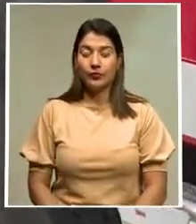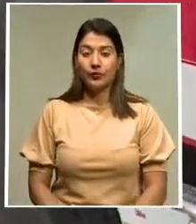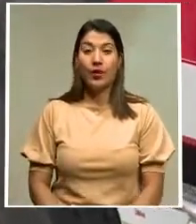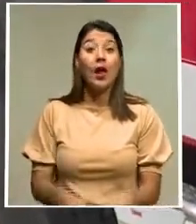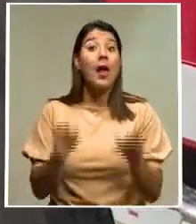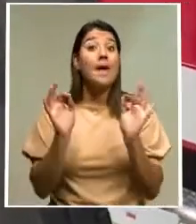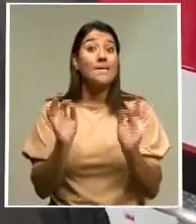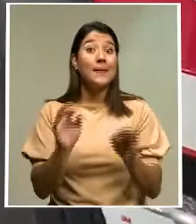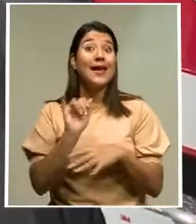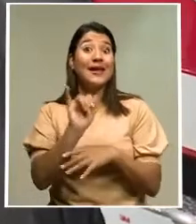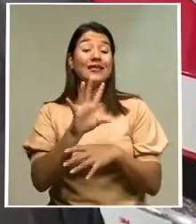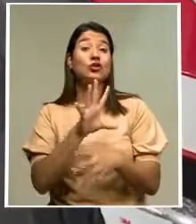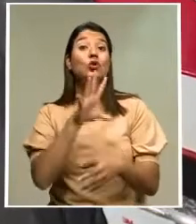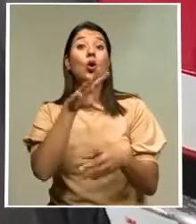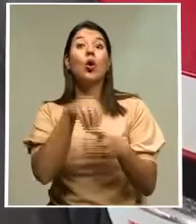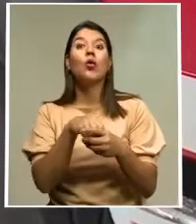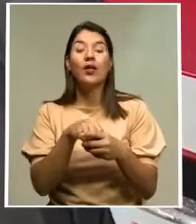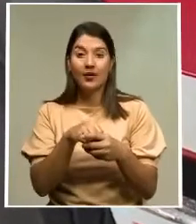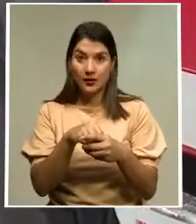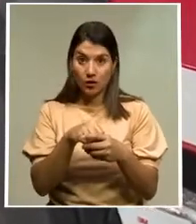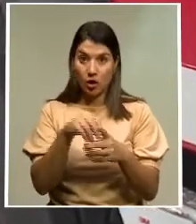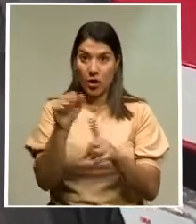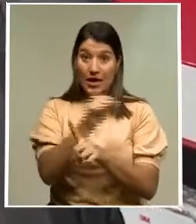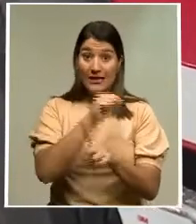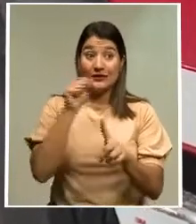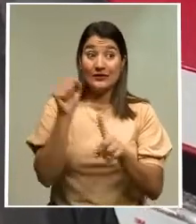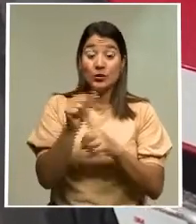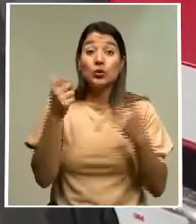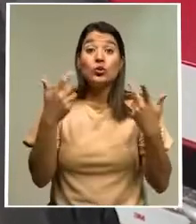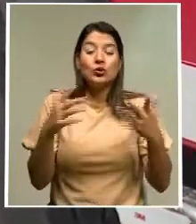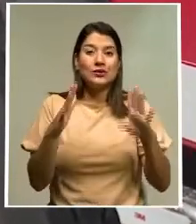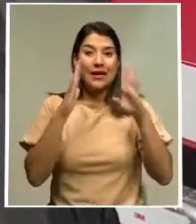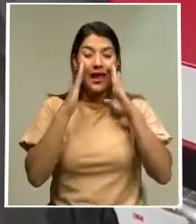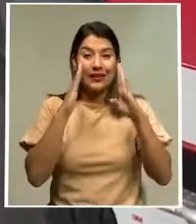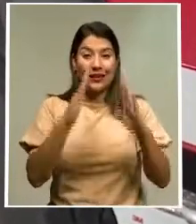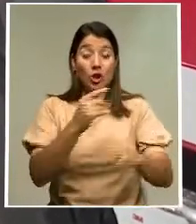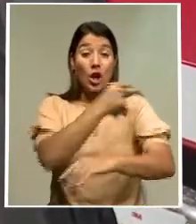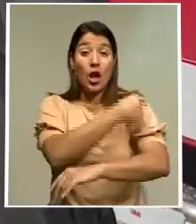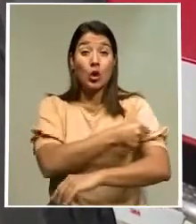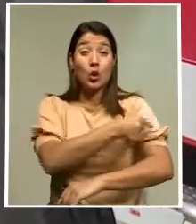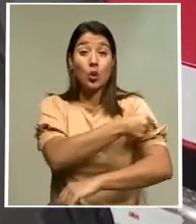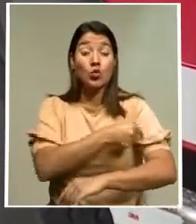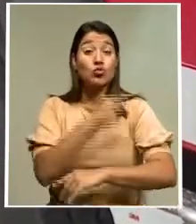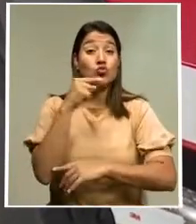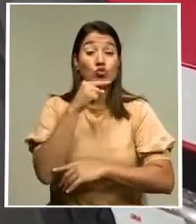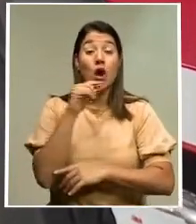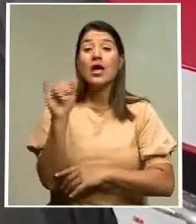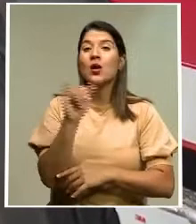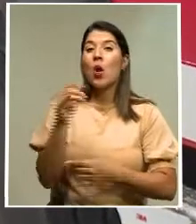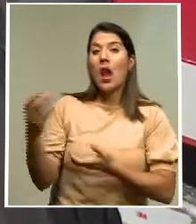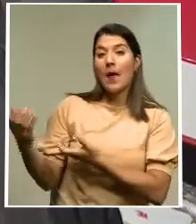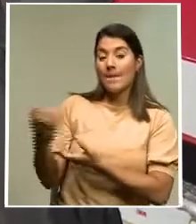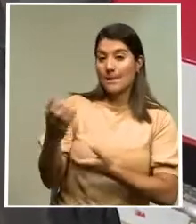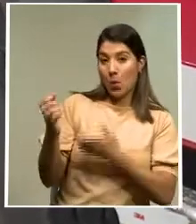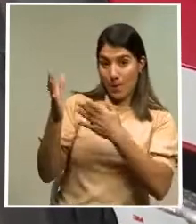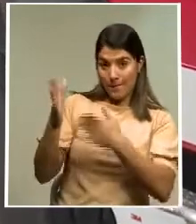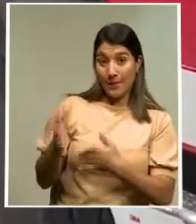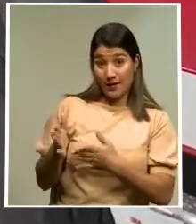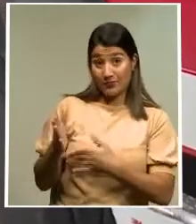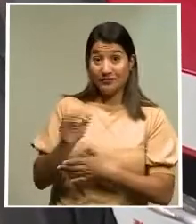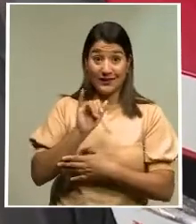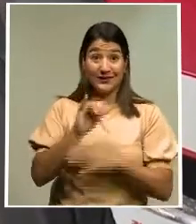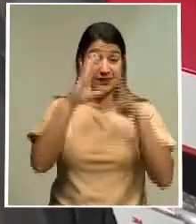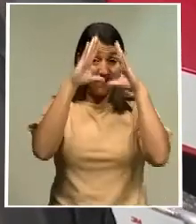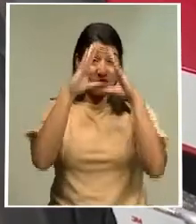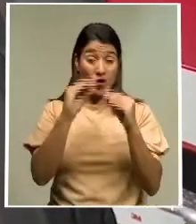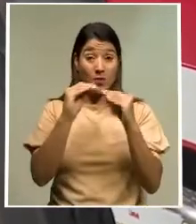Bien, eso es parte de la situación que ha atendido tanto la Cruz Roja como el Cuerpo de Bomberos y los reportes de la Comisión Nacional